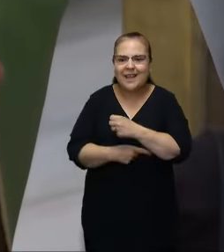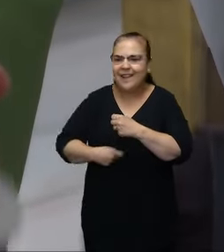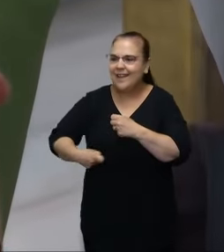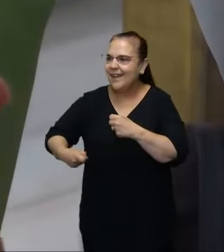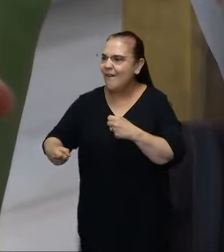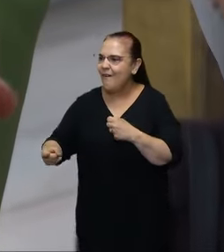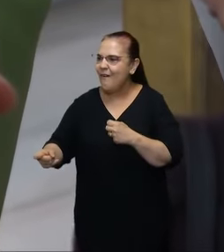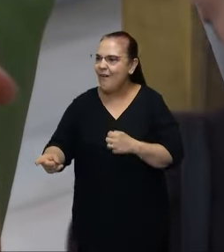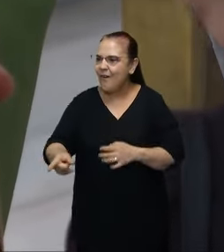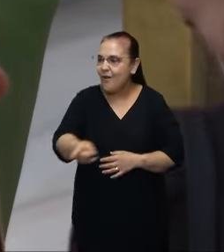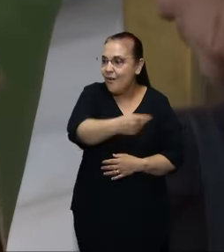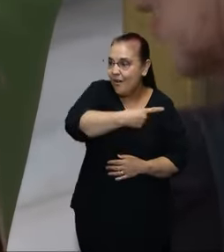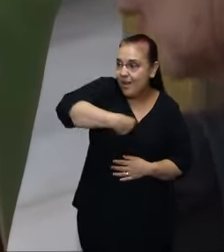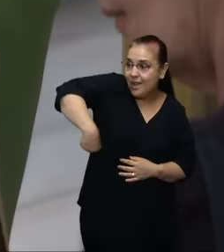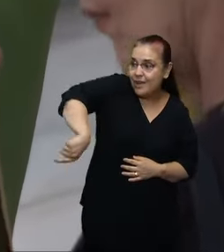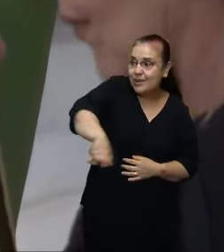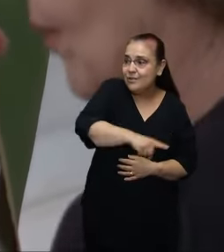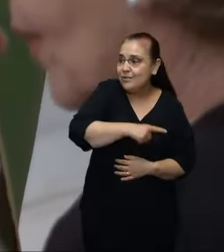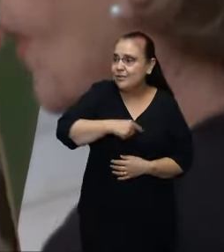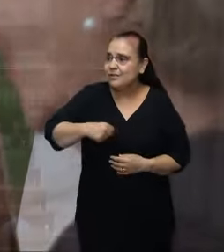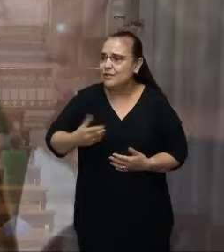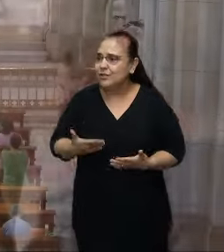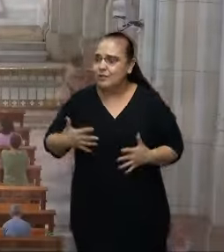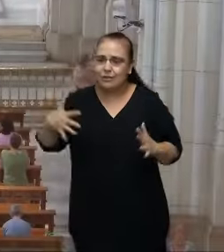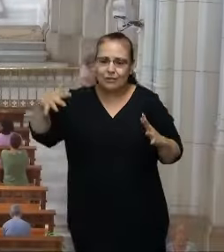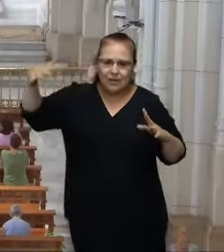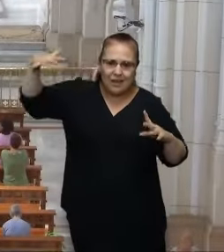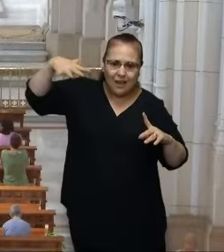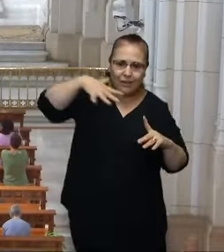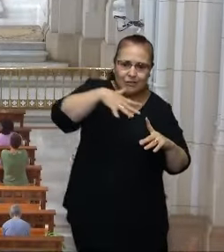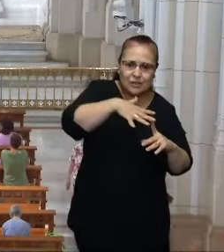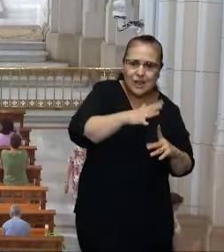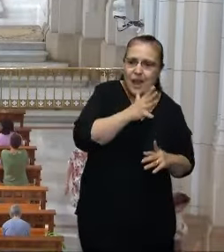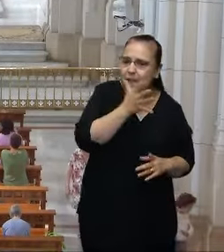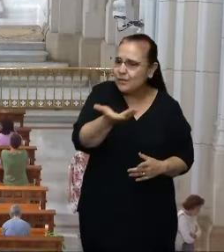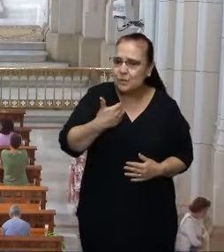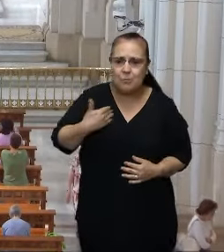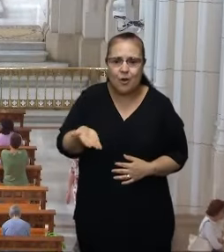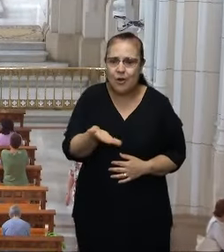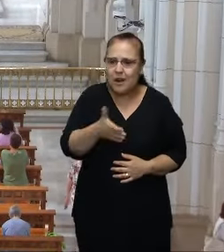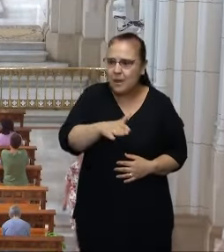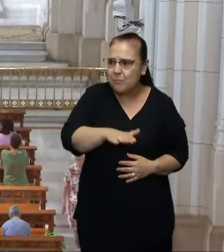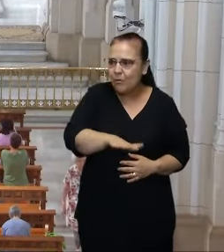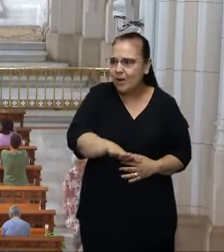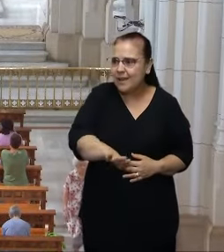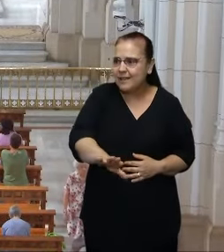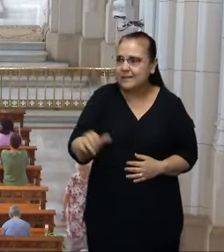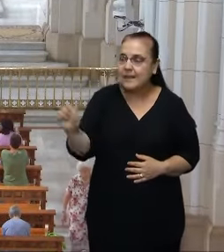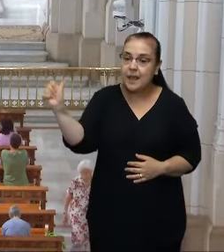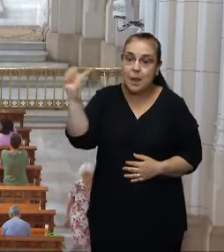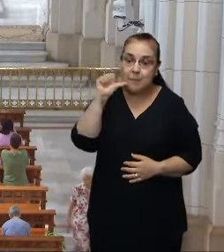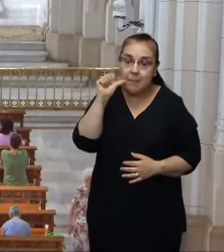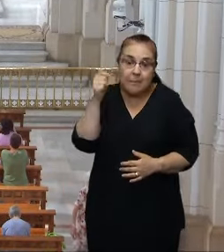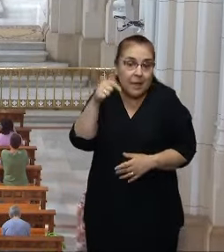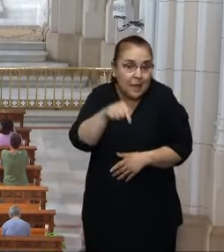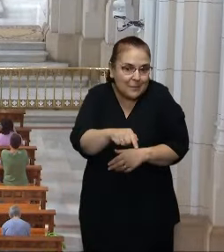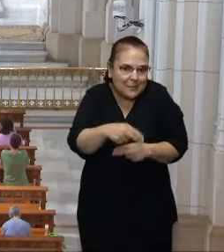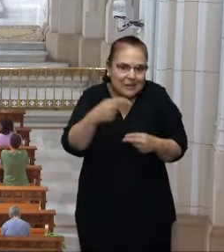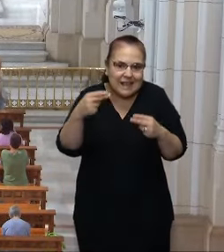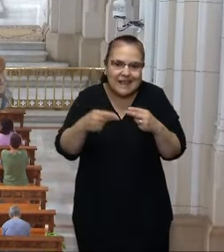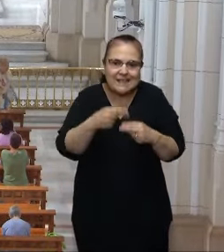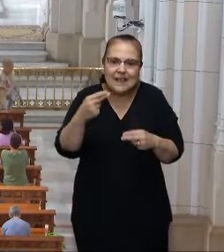un tribo nosotros acostados por la muerte